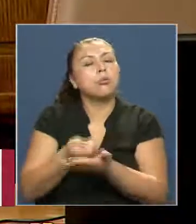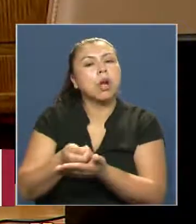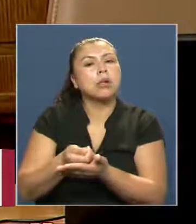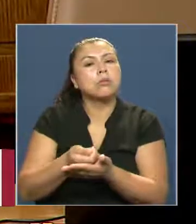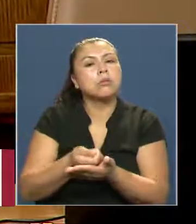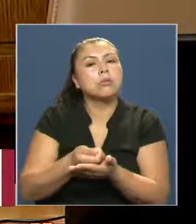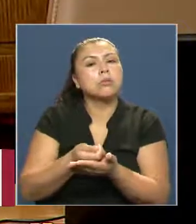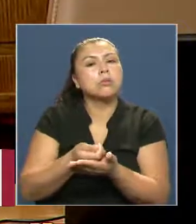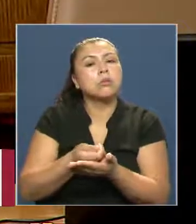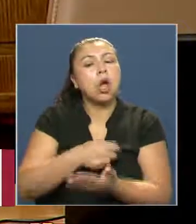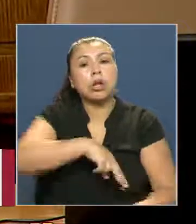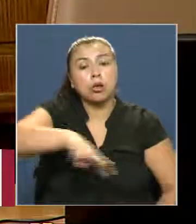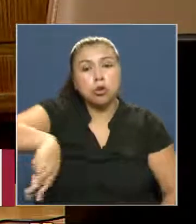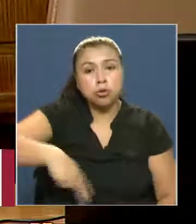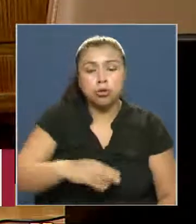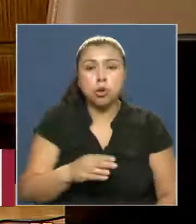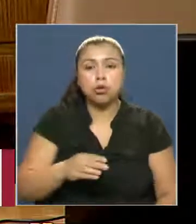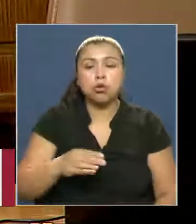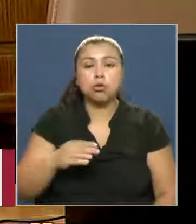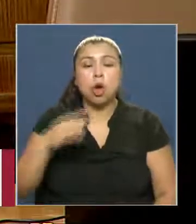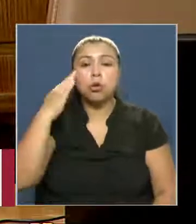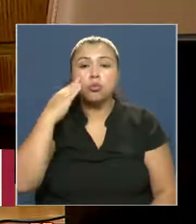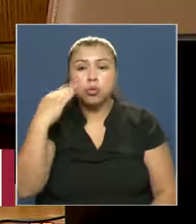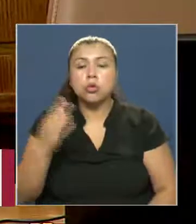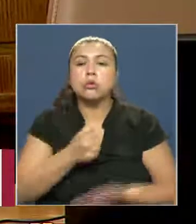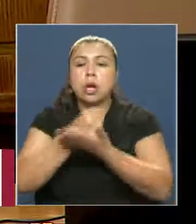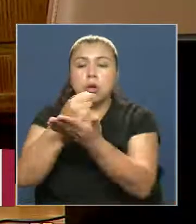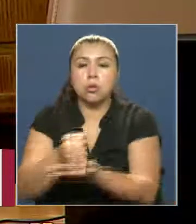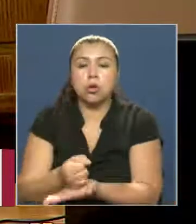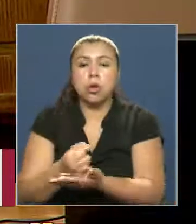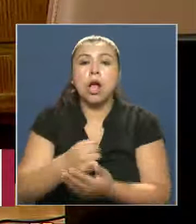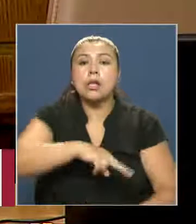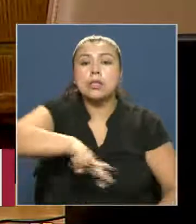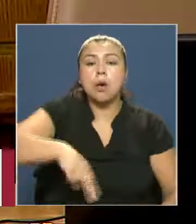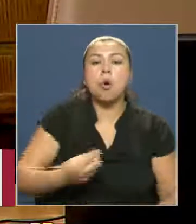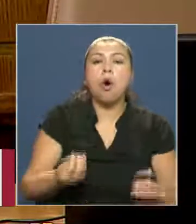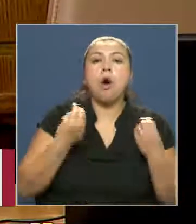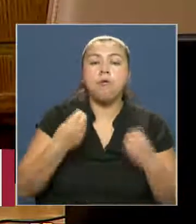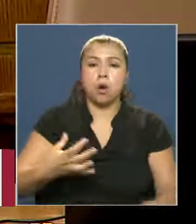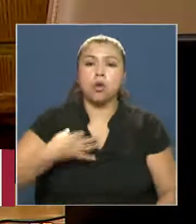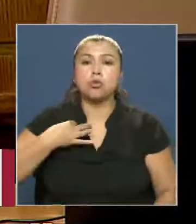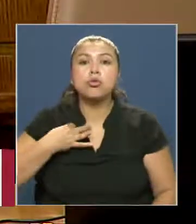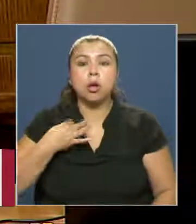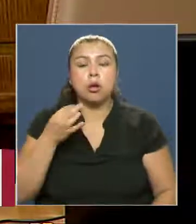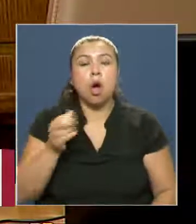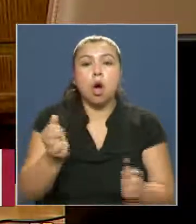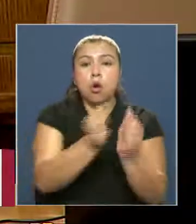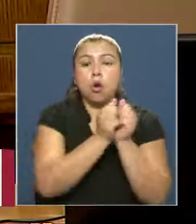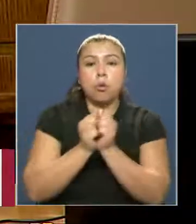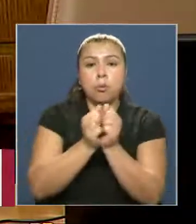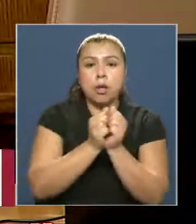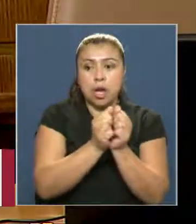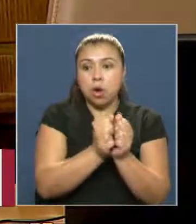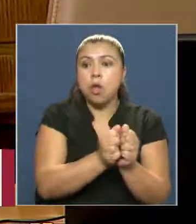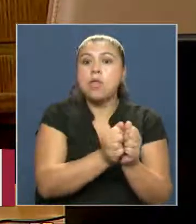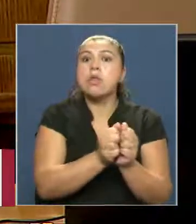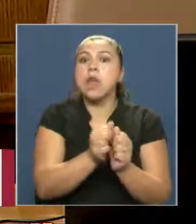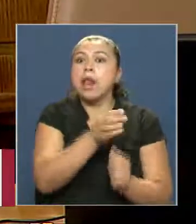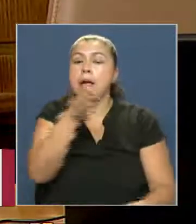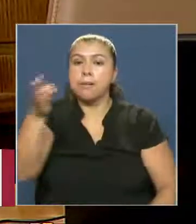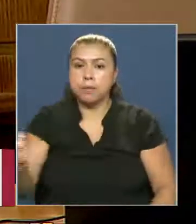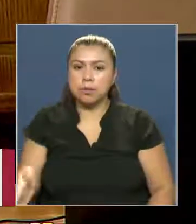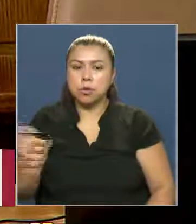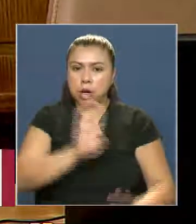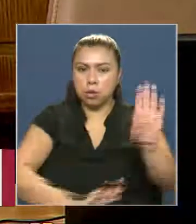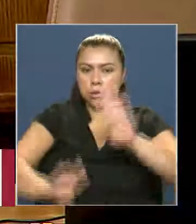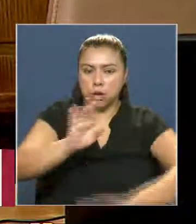Seamos solidarios, seamos buenos ciudadanos, compañeros del que está al lado.